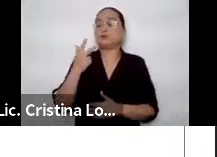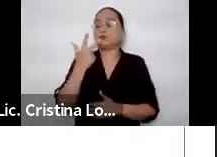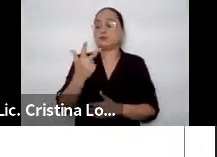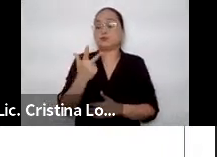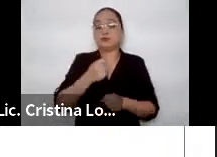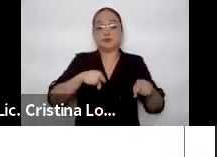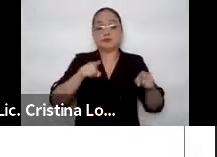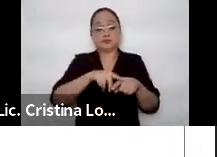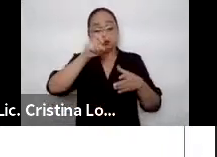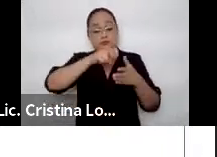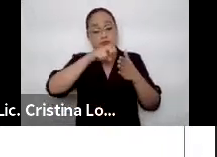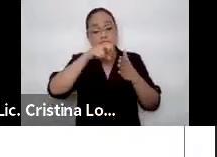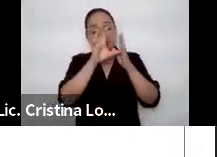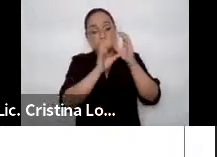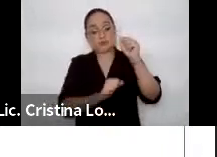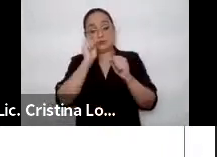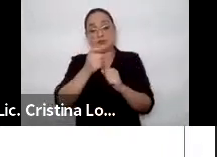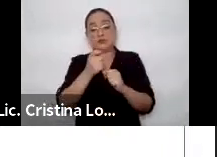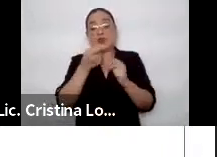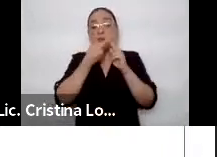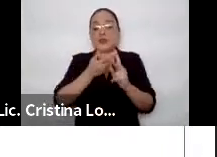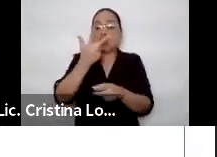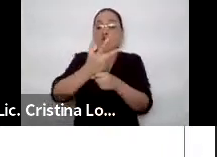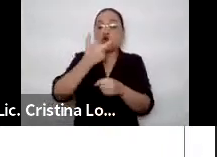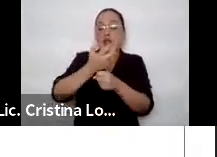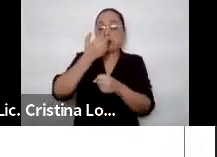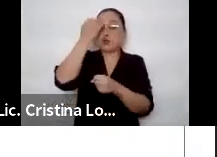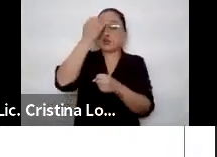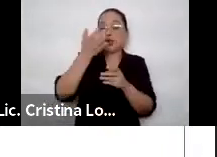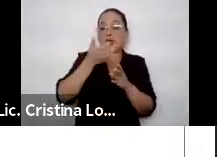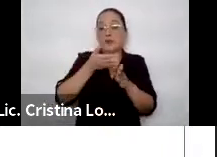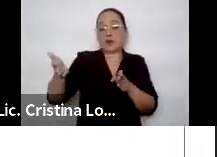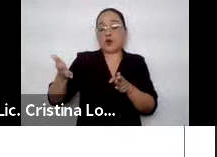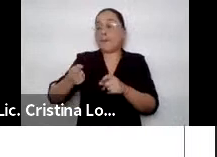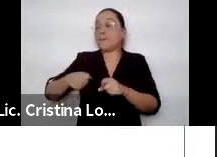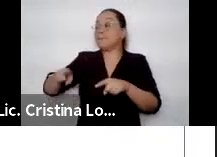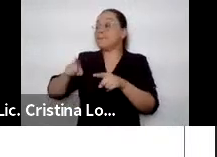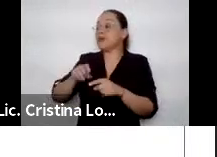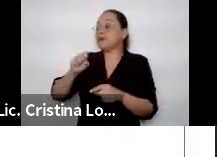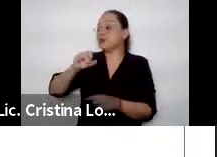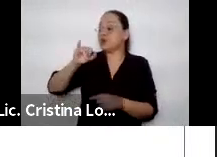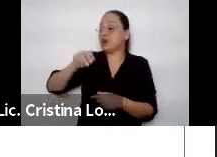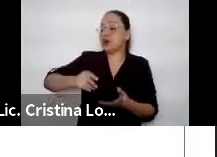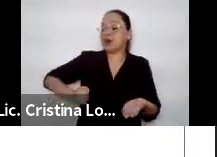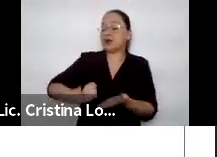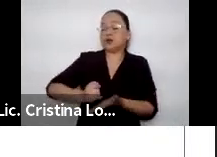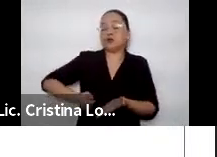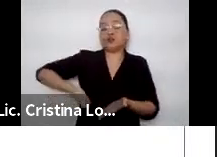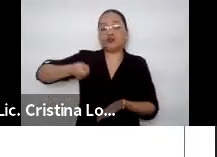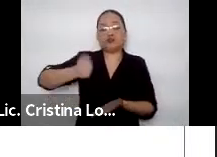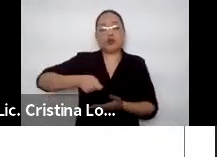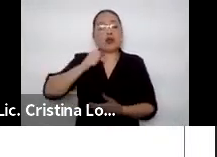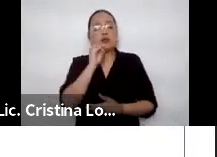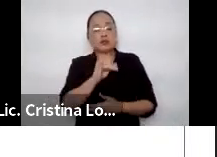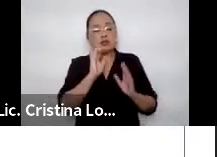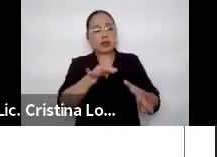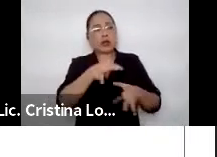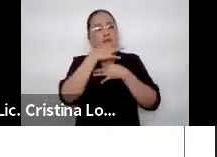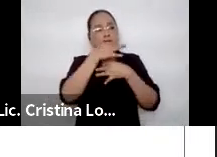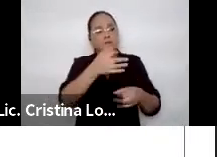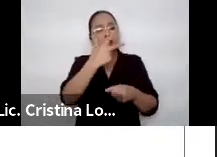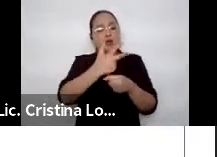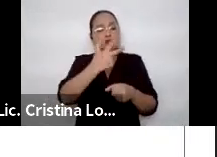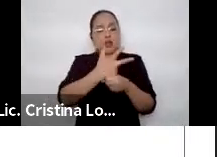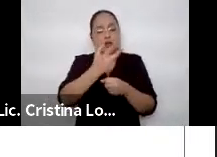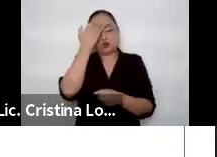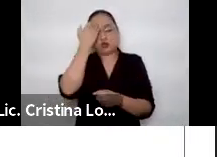generaron el inicio de la octava época, así lo determina el Pleno de la Suprema Corte de Justicia de la Nación, derivado de estas